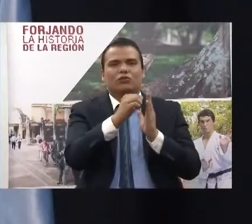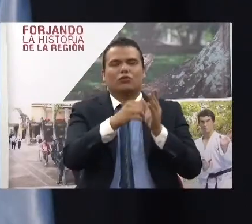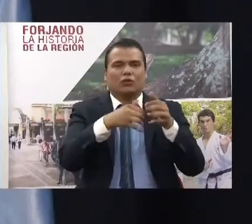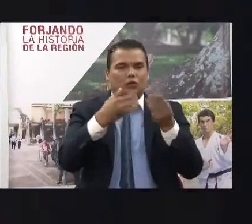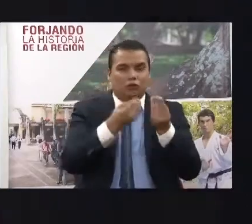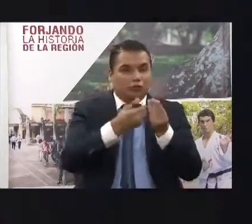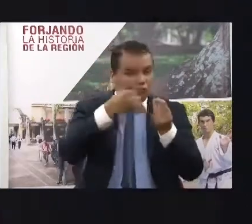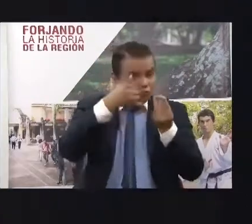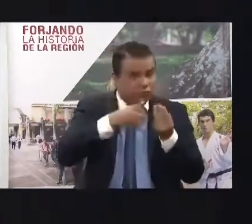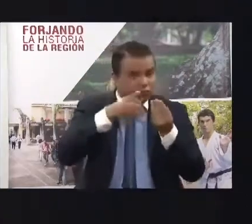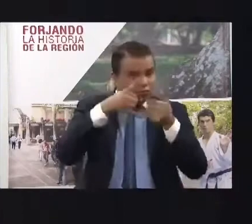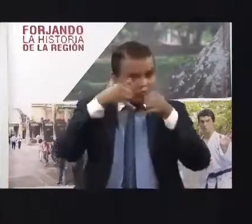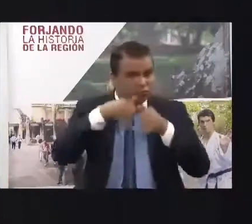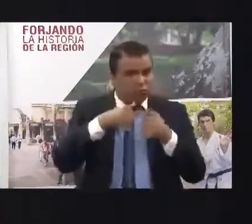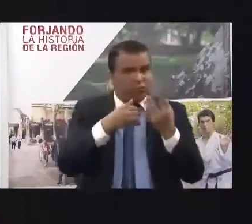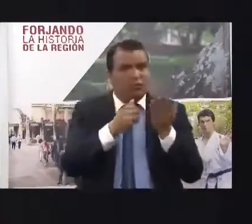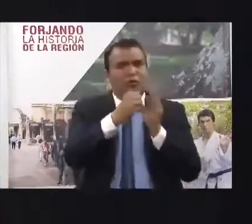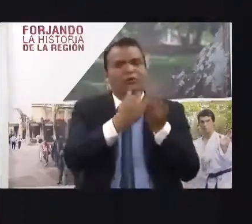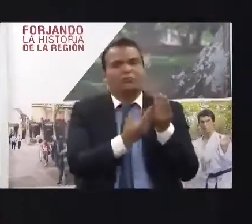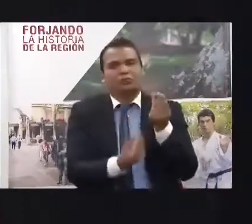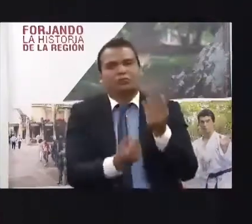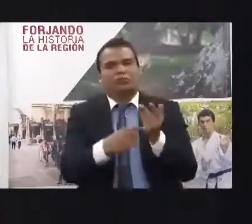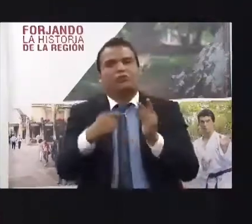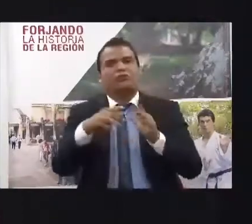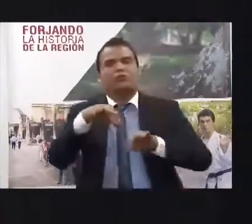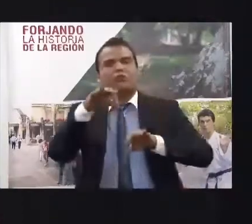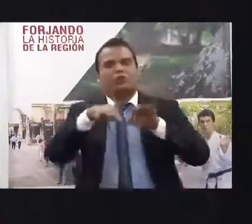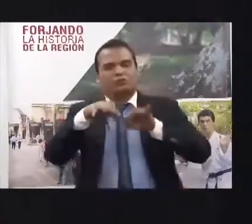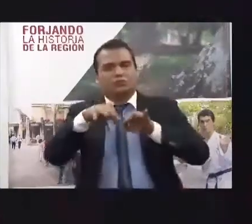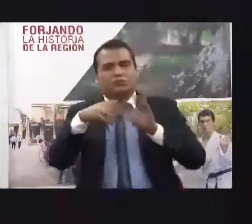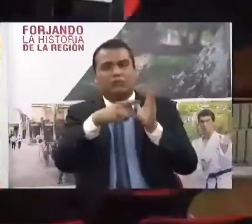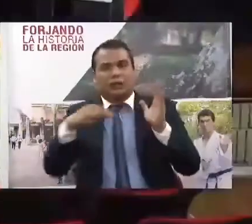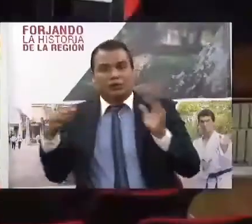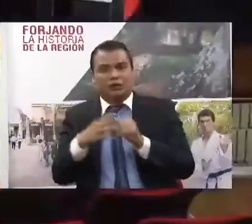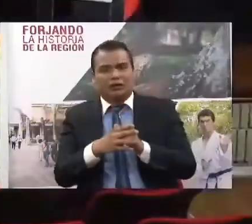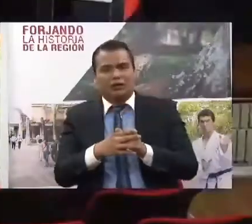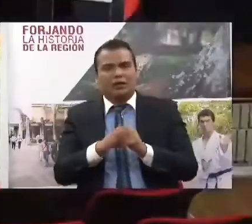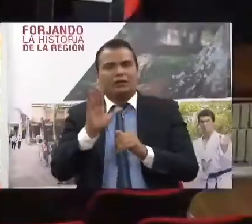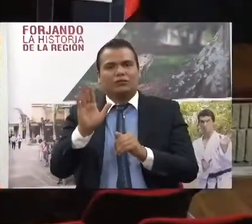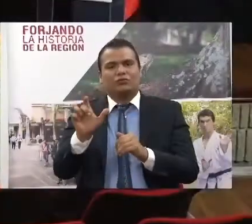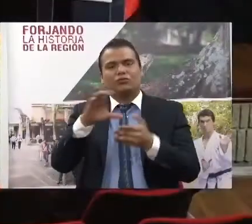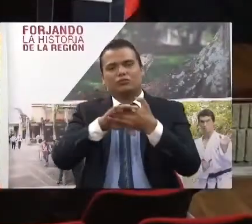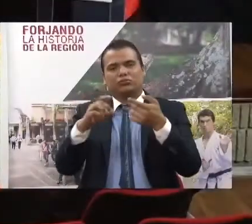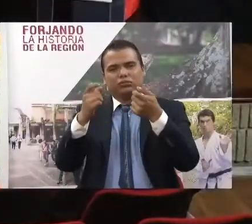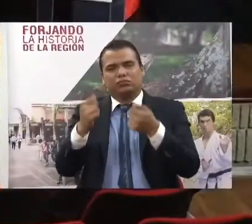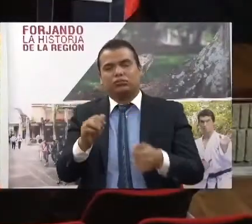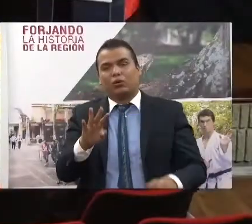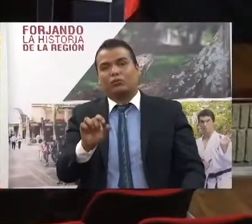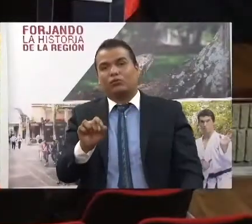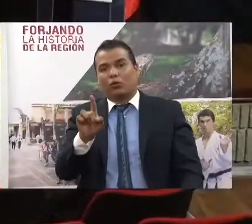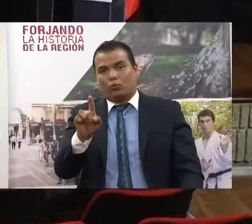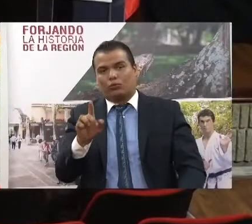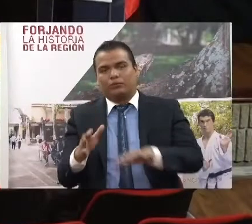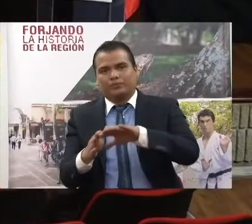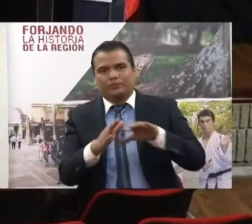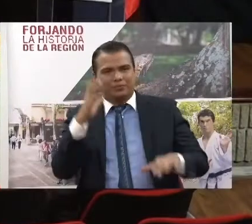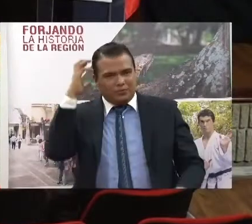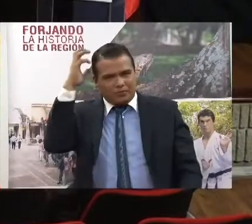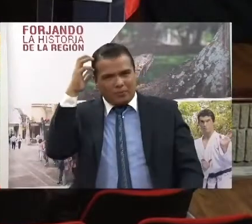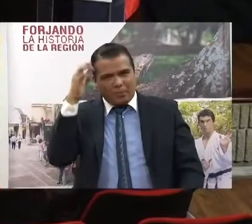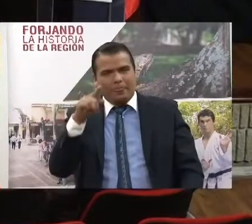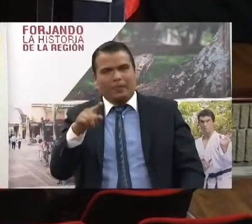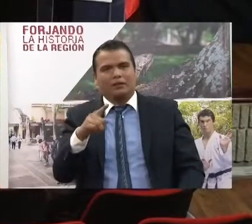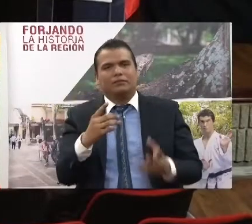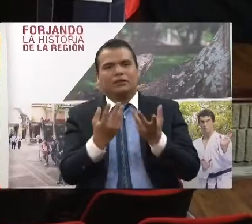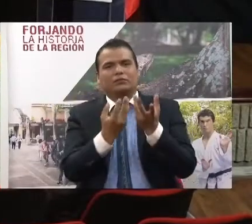Esteban Díaz Gómez, con un promedio de 4.1. De la sede Cartago, de la Facultad de Ingeniería, del programa